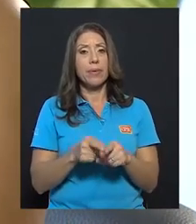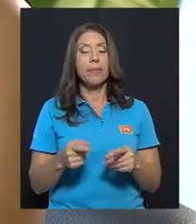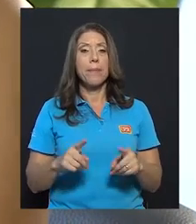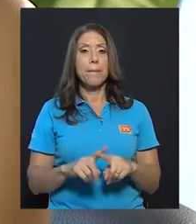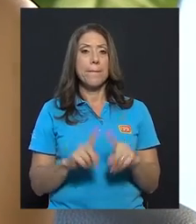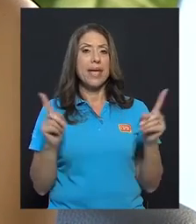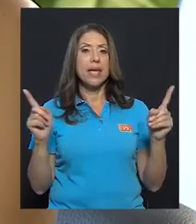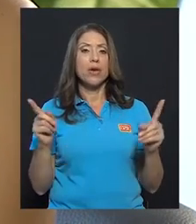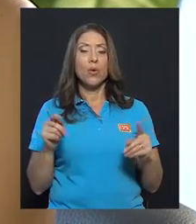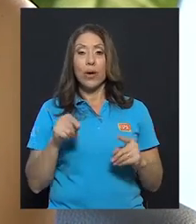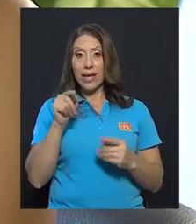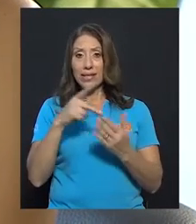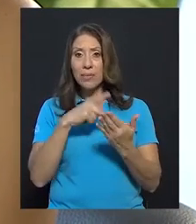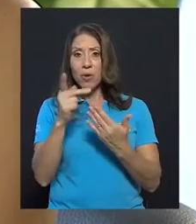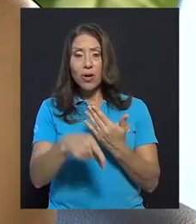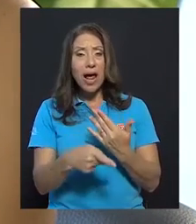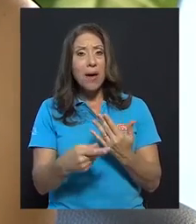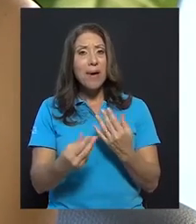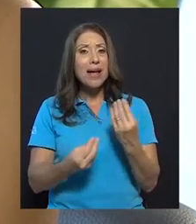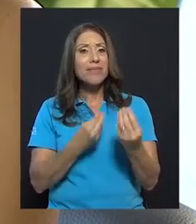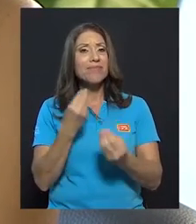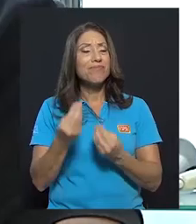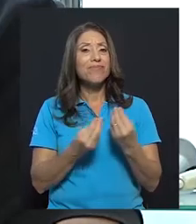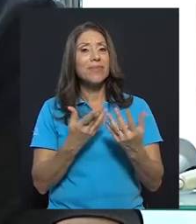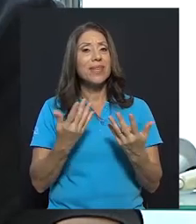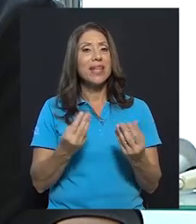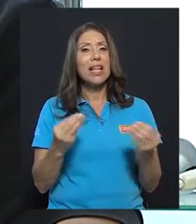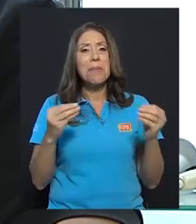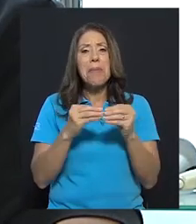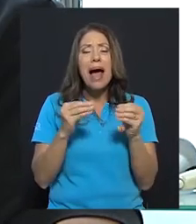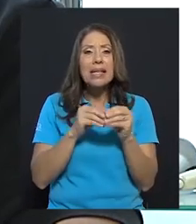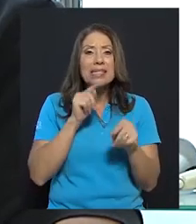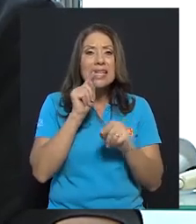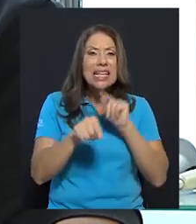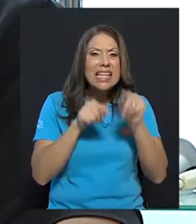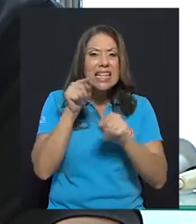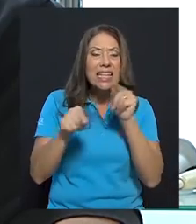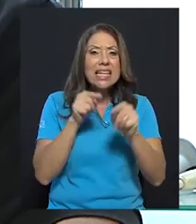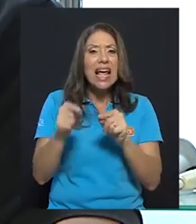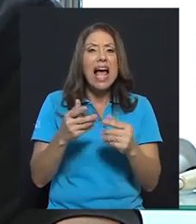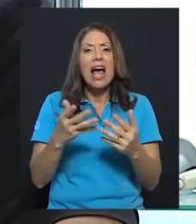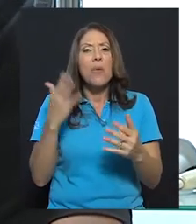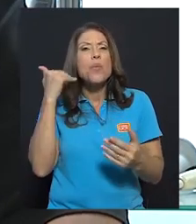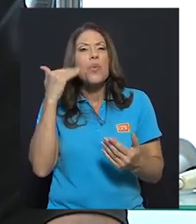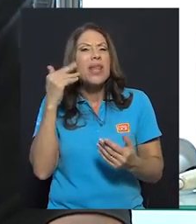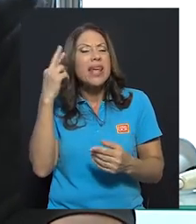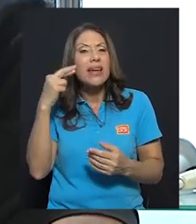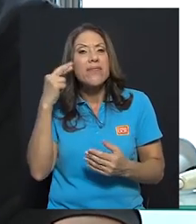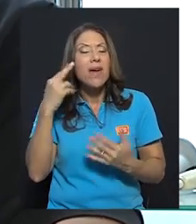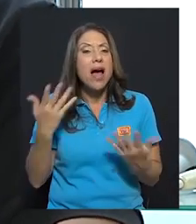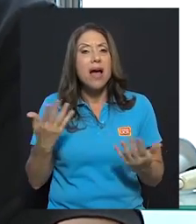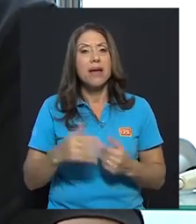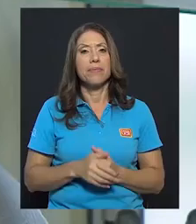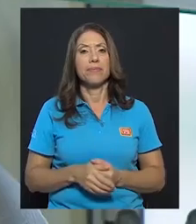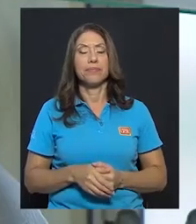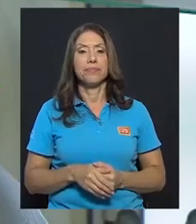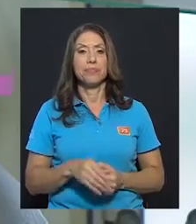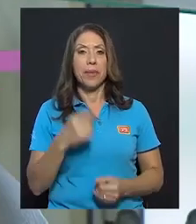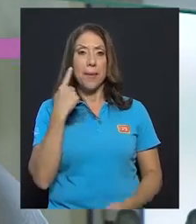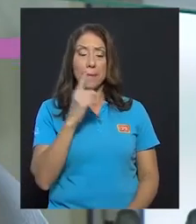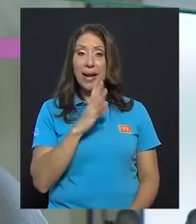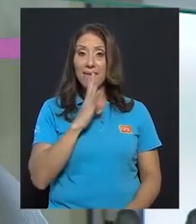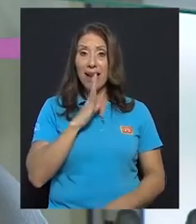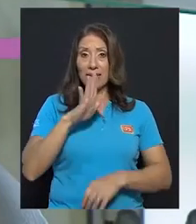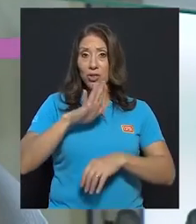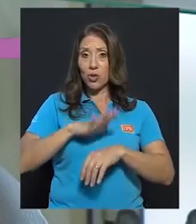mencionado. Pero de este programa, entonces, ¿qué es lo que más crítica o más duro le han dado, por decirlo de alguna manera? Bueno, para